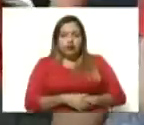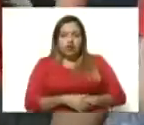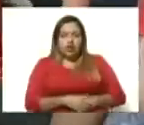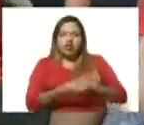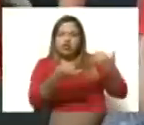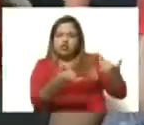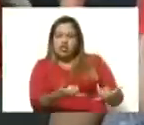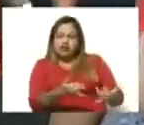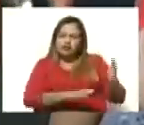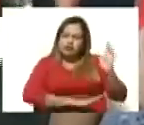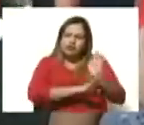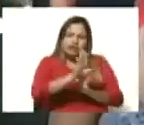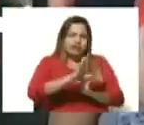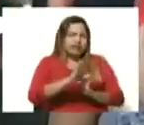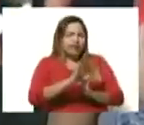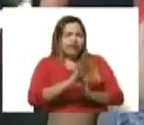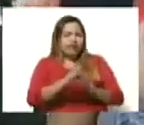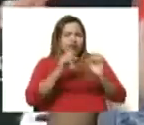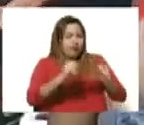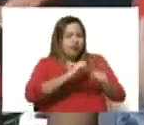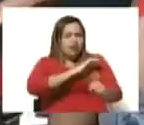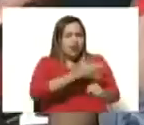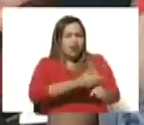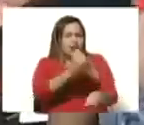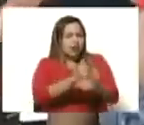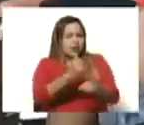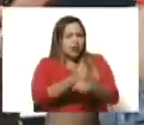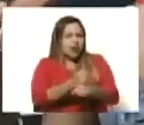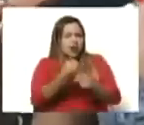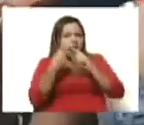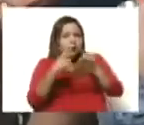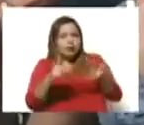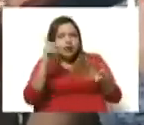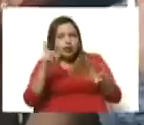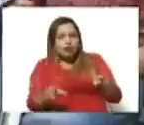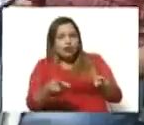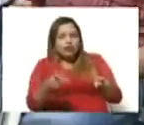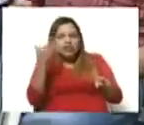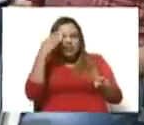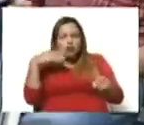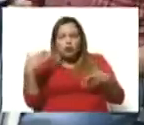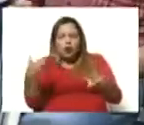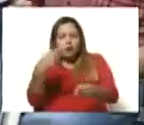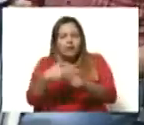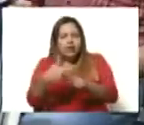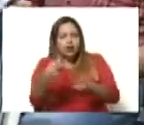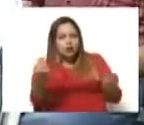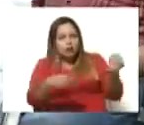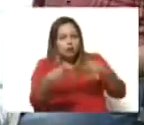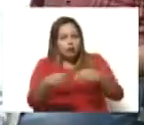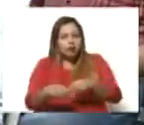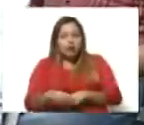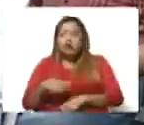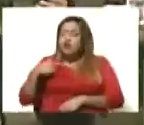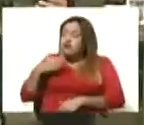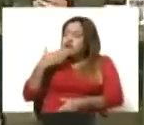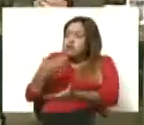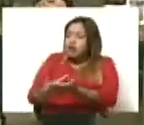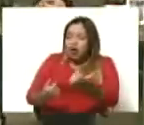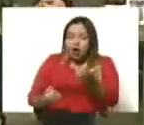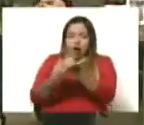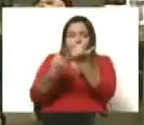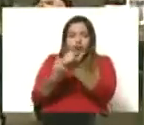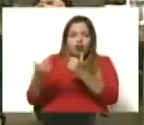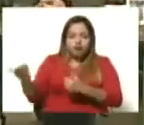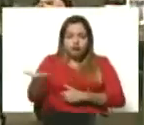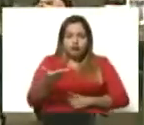avanzado enormemente. El siguiente punto es la definición de las áreas de amenaza que vamos a tener. Correcto, y yo le pido apoyo en eso.